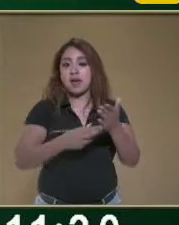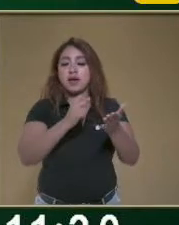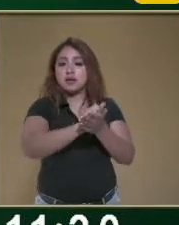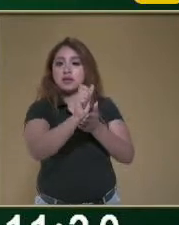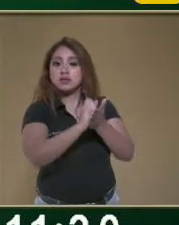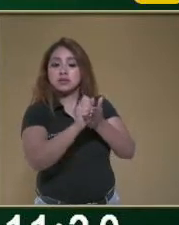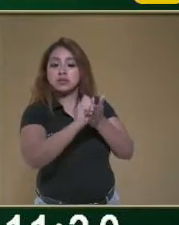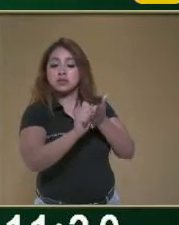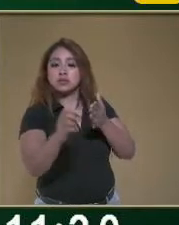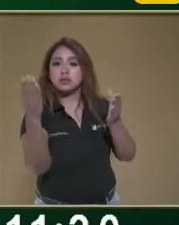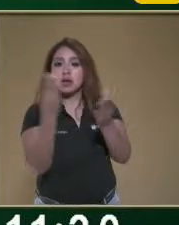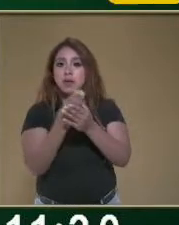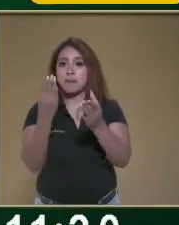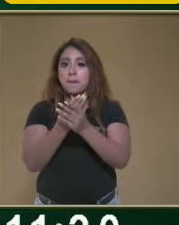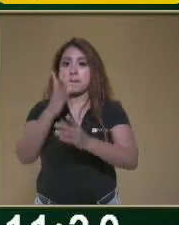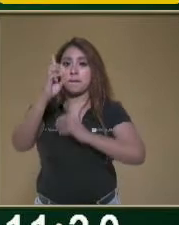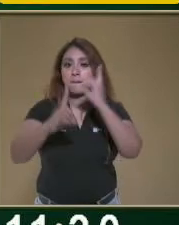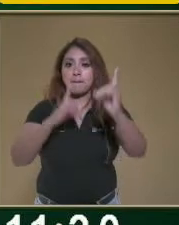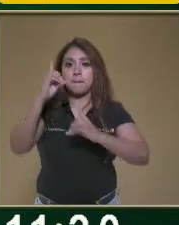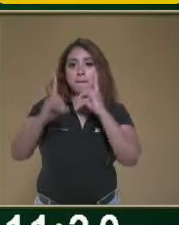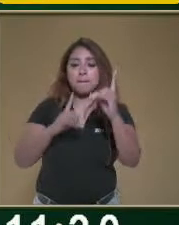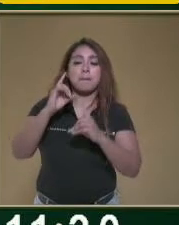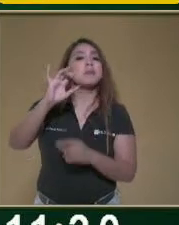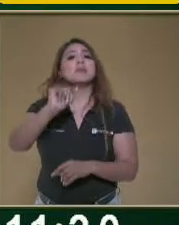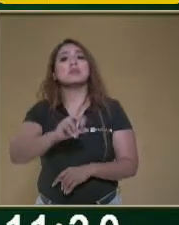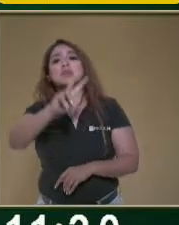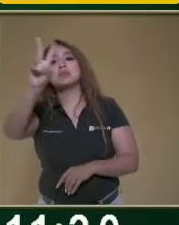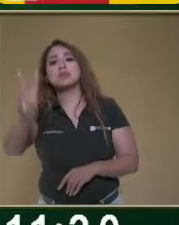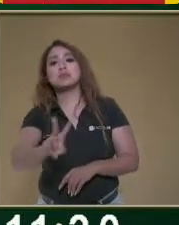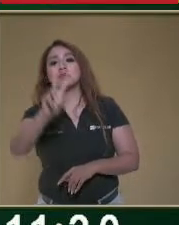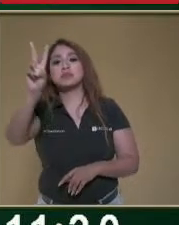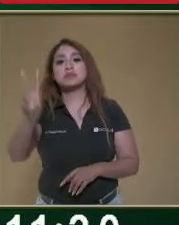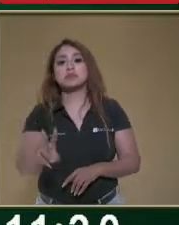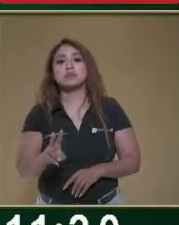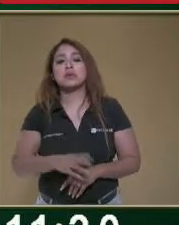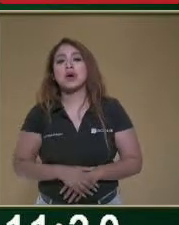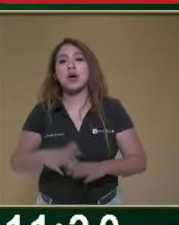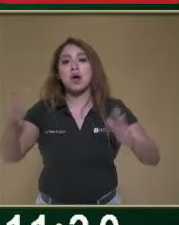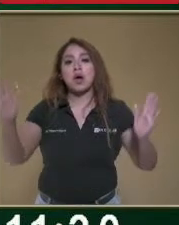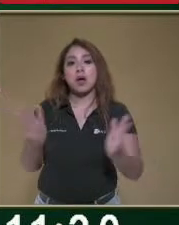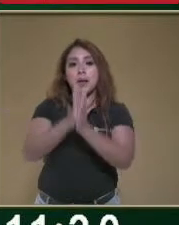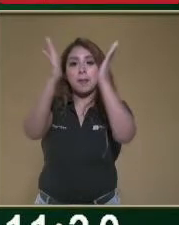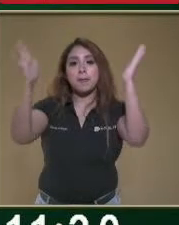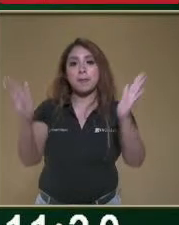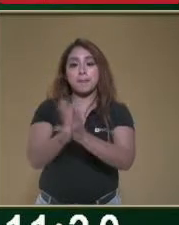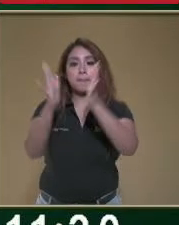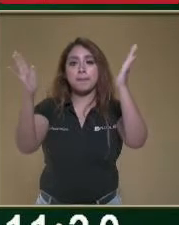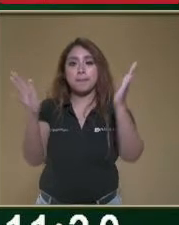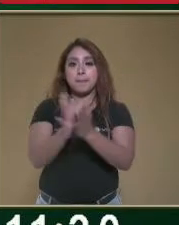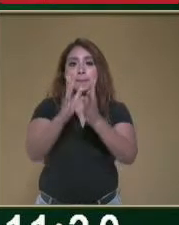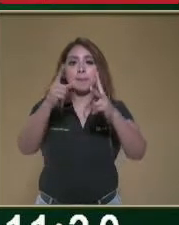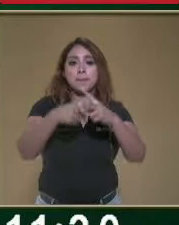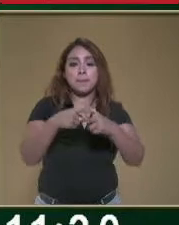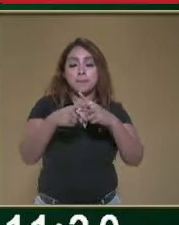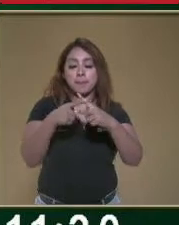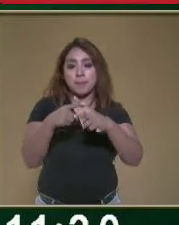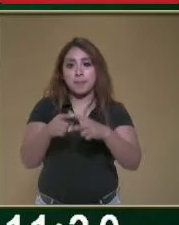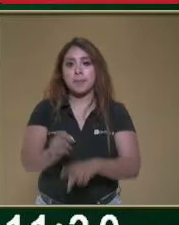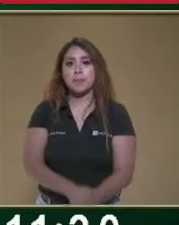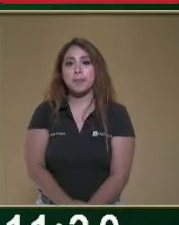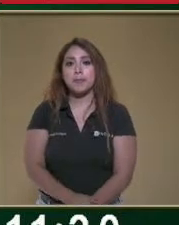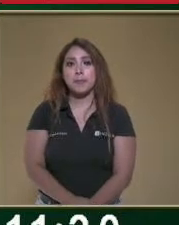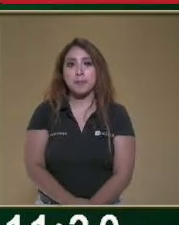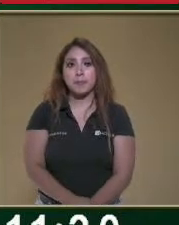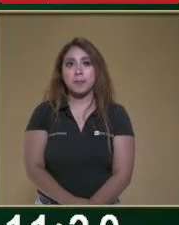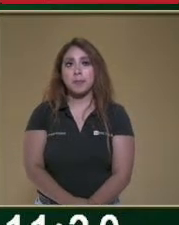educación física. Y viernes, concurso de matemáticas. Nos vamos a